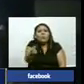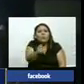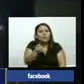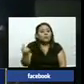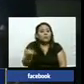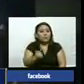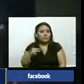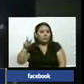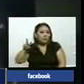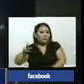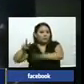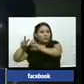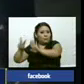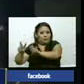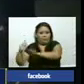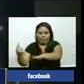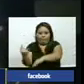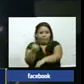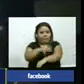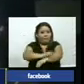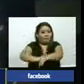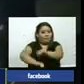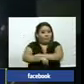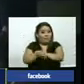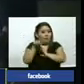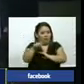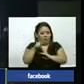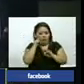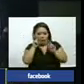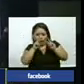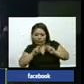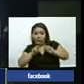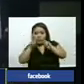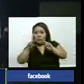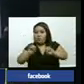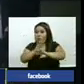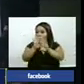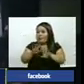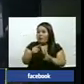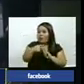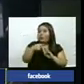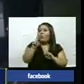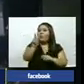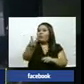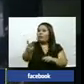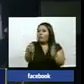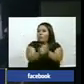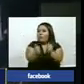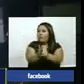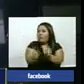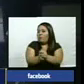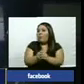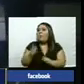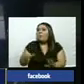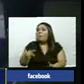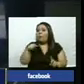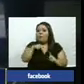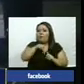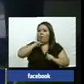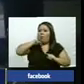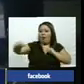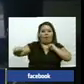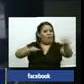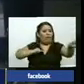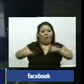detenidos, nos permite con ello esclarecer al menos 2 casos de limitación ilegal a la